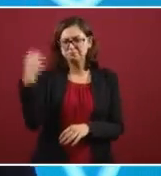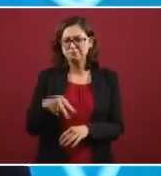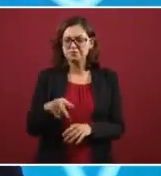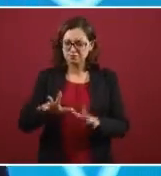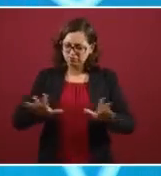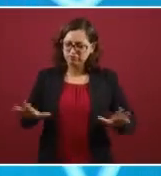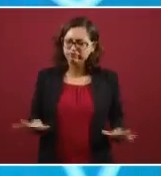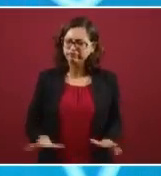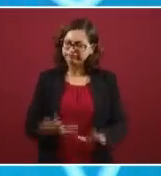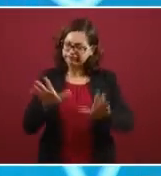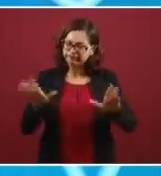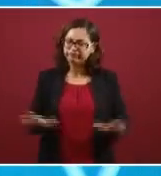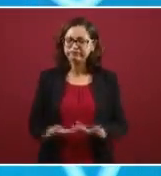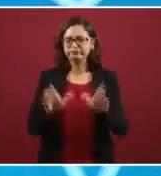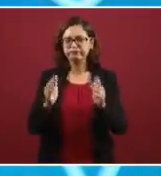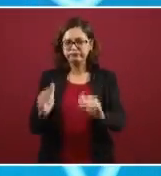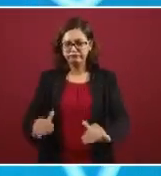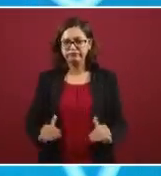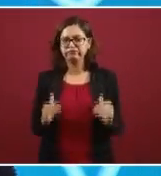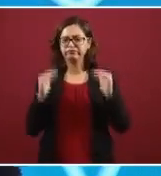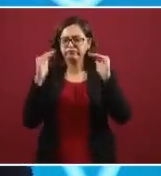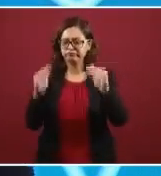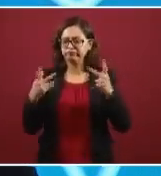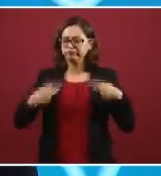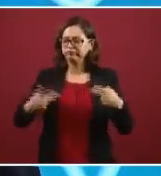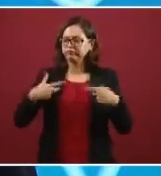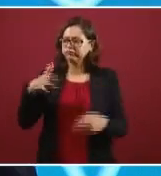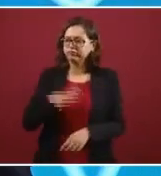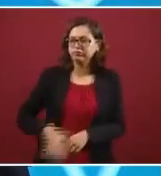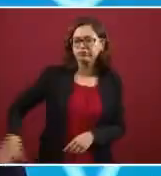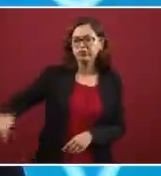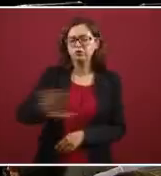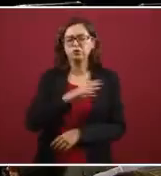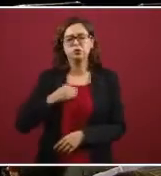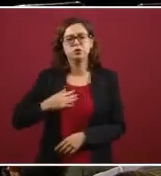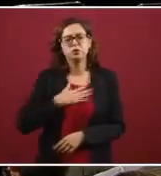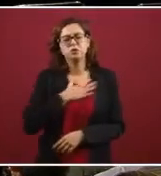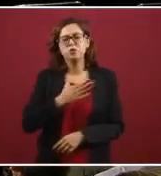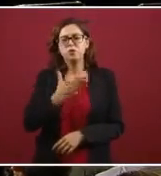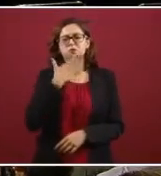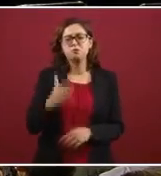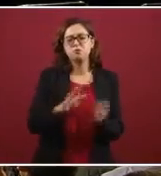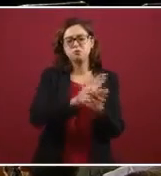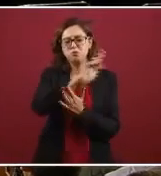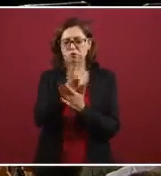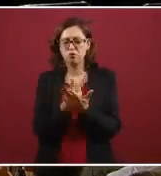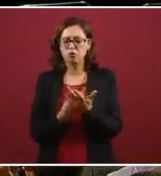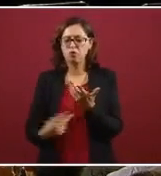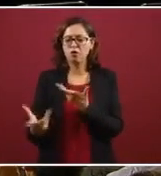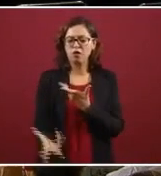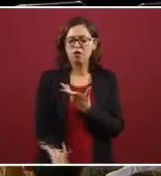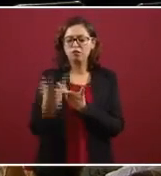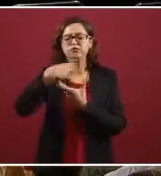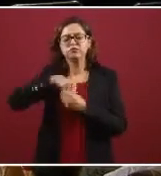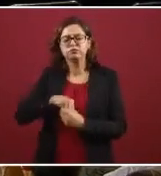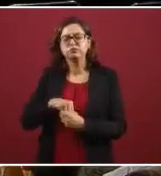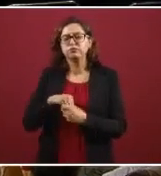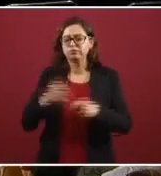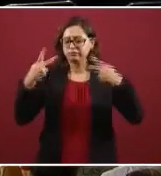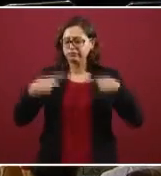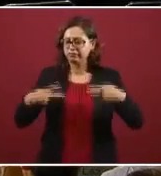de bienestar, con programas integrales que convierten a las personas en sujetos de derecho, que